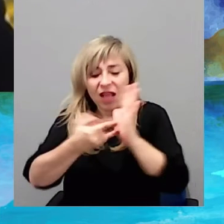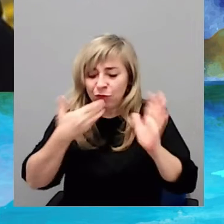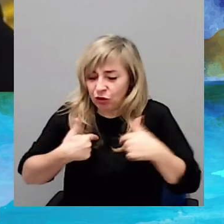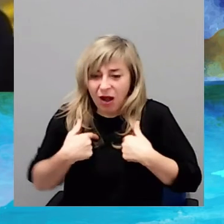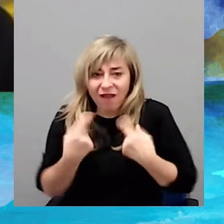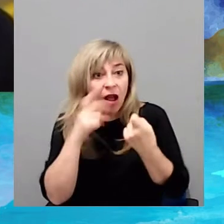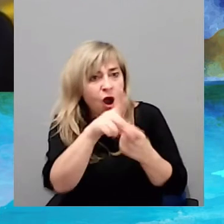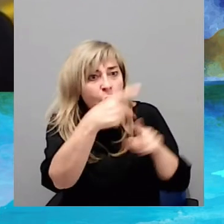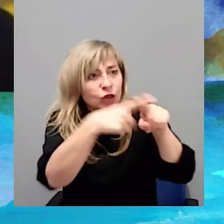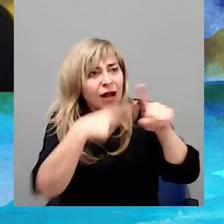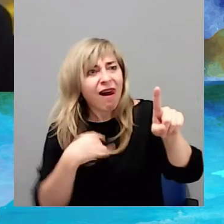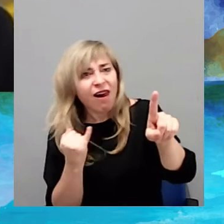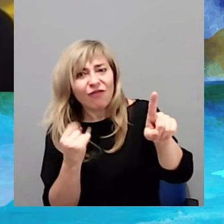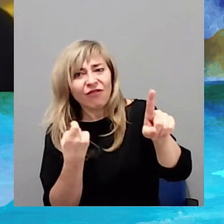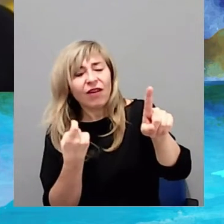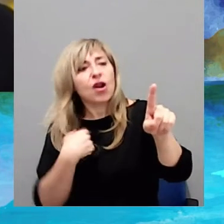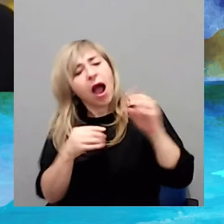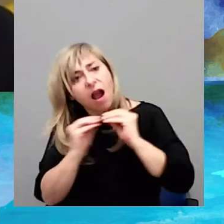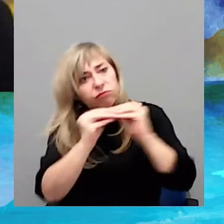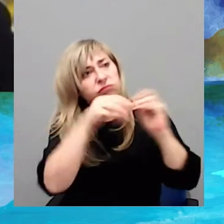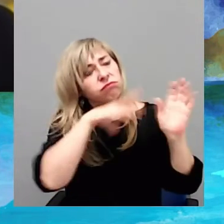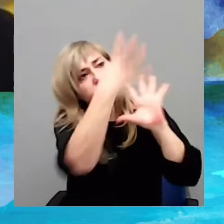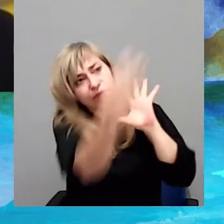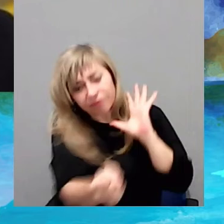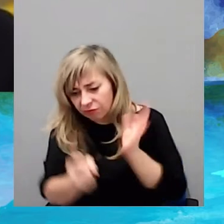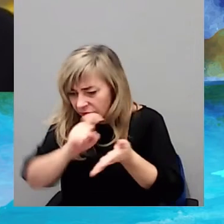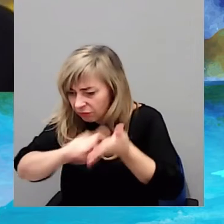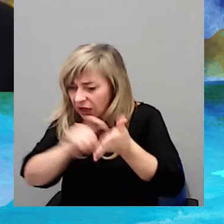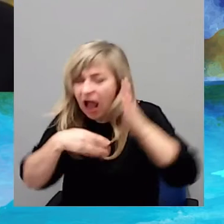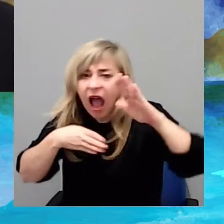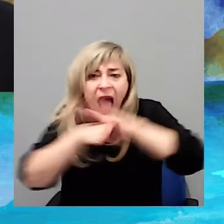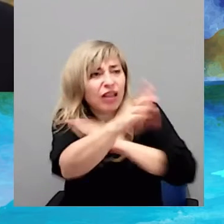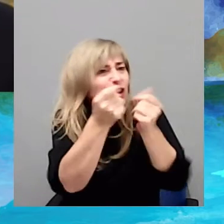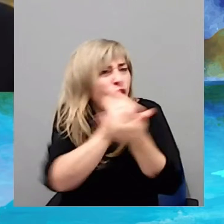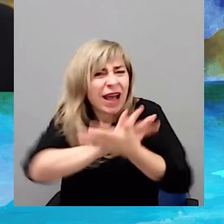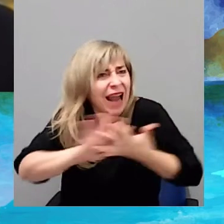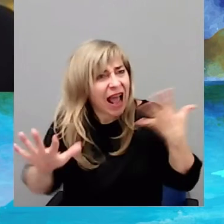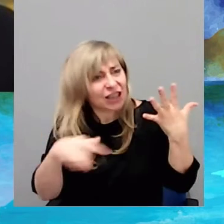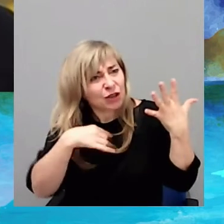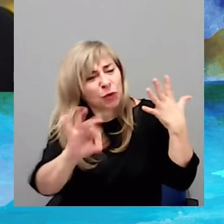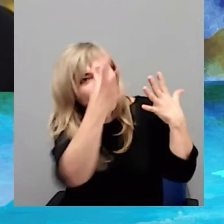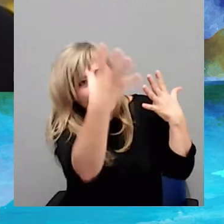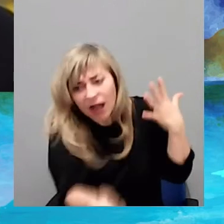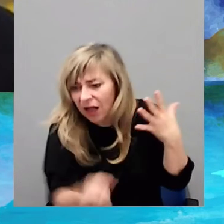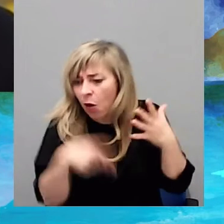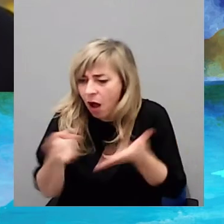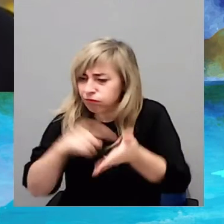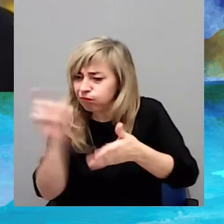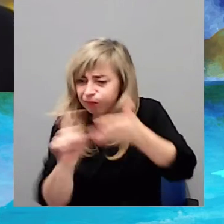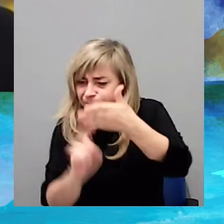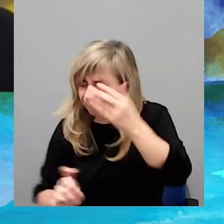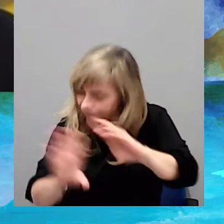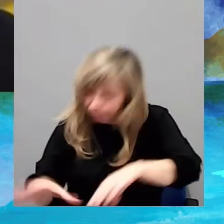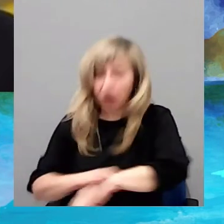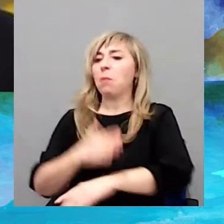3D Y además Land no for me anything that cuesta I might nada. need. Yo tengo And it acceso de forma doesn't gratuita. cost ¿Cómo me a financiáis penny. todo esto? How are you ¿Y